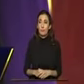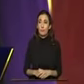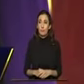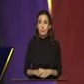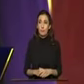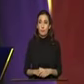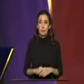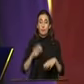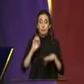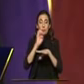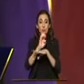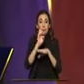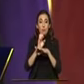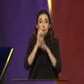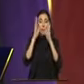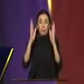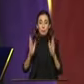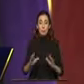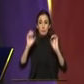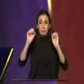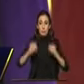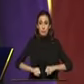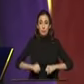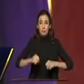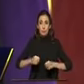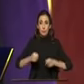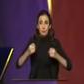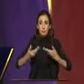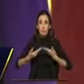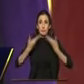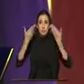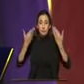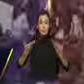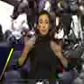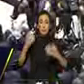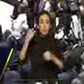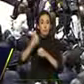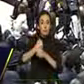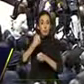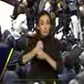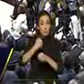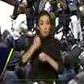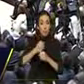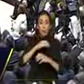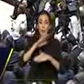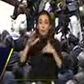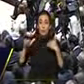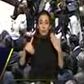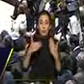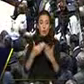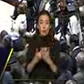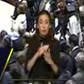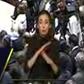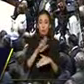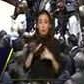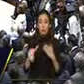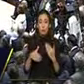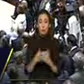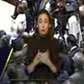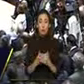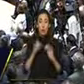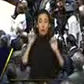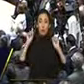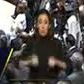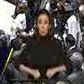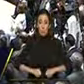Ecuatorianas y ecuatorianos, nos ha tomado tiempo y mucho esfuerzo entre todos. Lo hemos hecho entre todos.